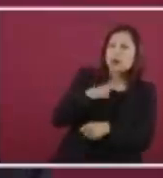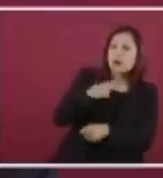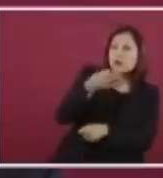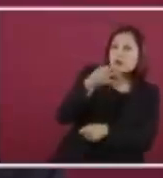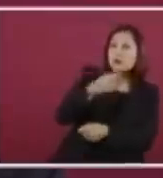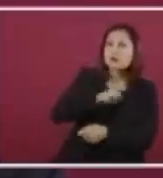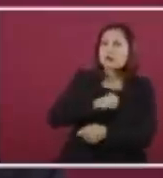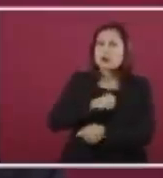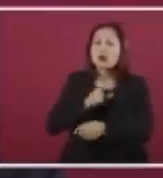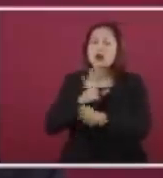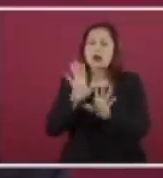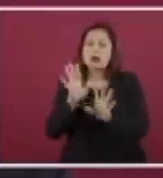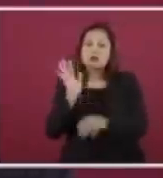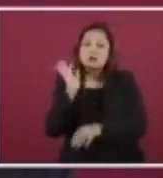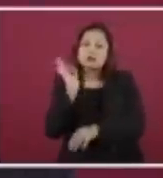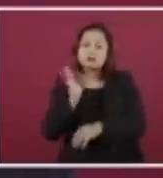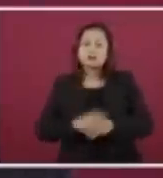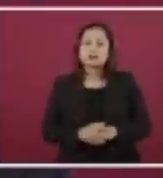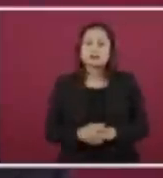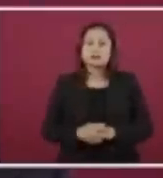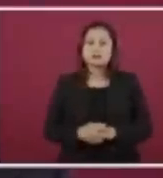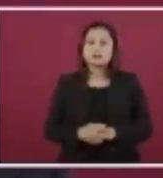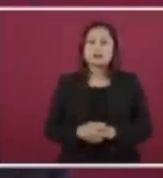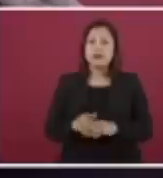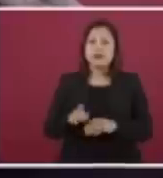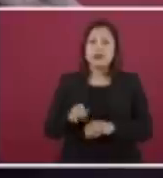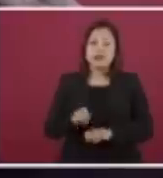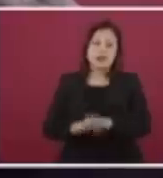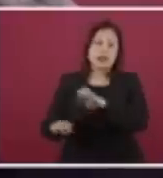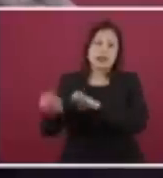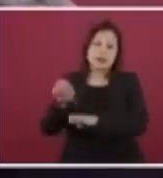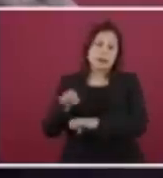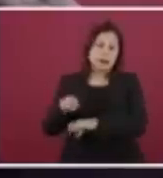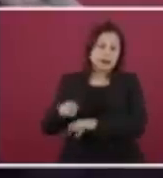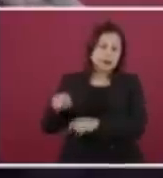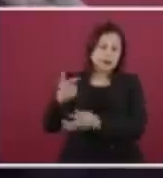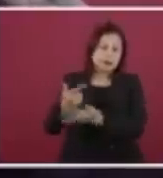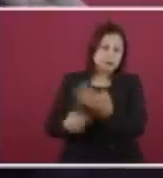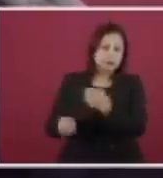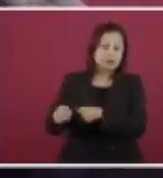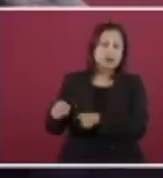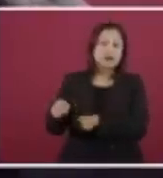Una de las empresas, estas de las tres que